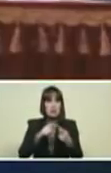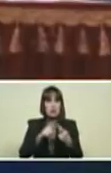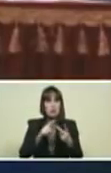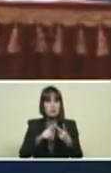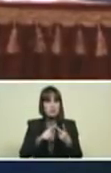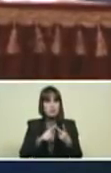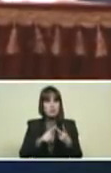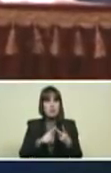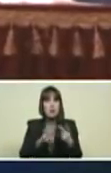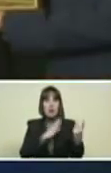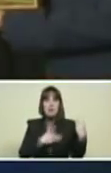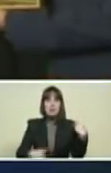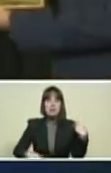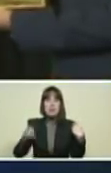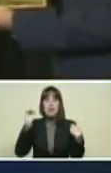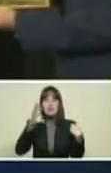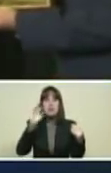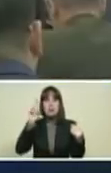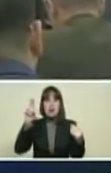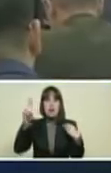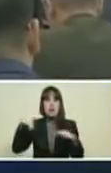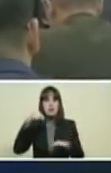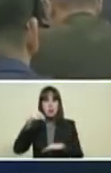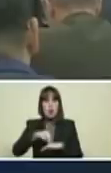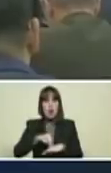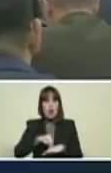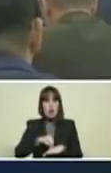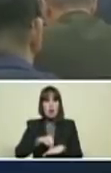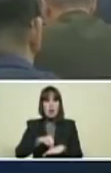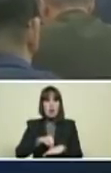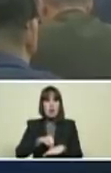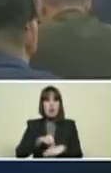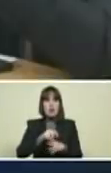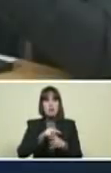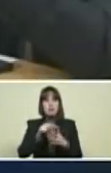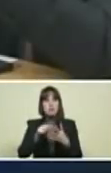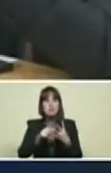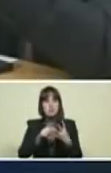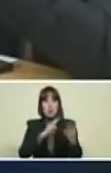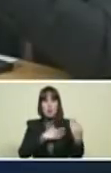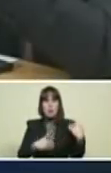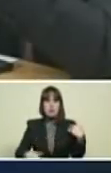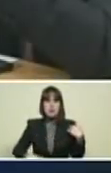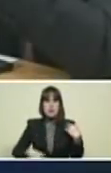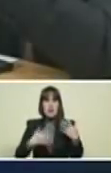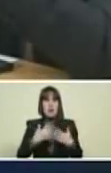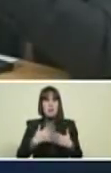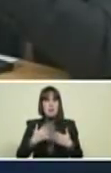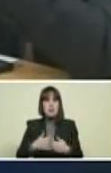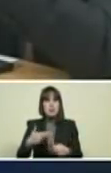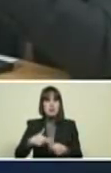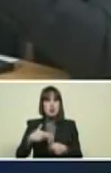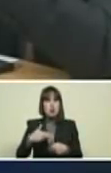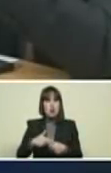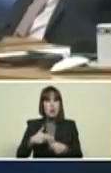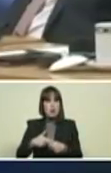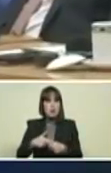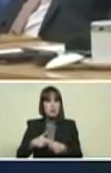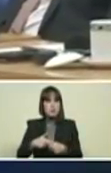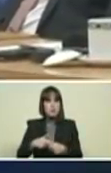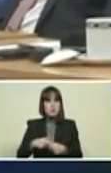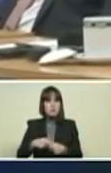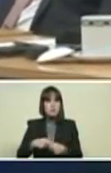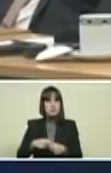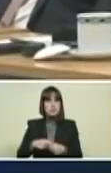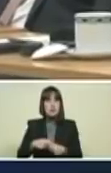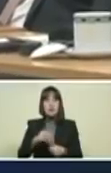presidente de la Asamblea Nacional, Li Changchun, a los presidentes de la empresa petrolera CNPC, al presidente